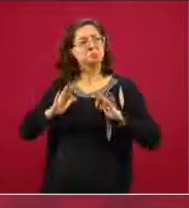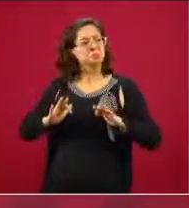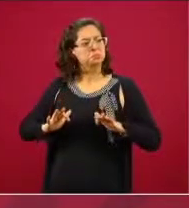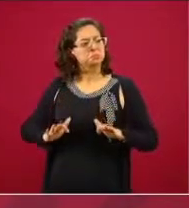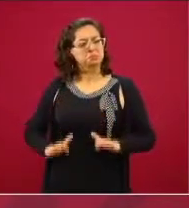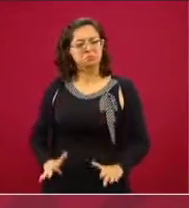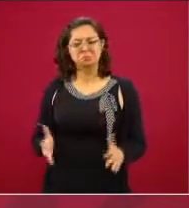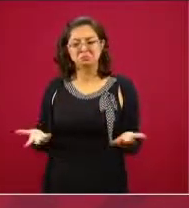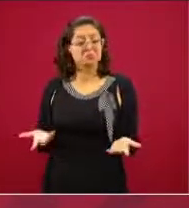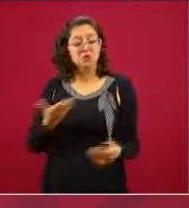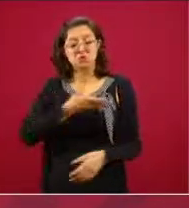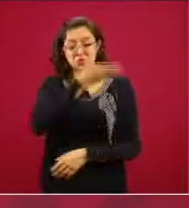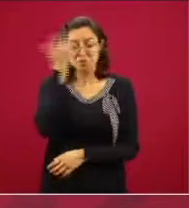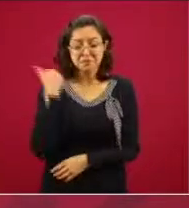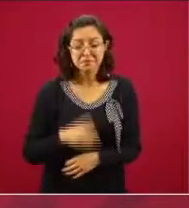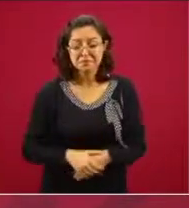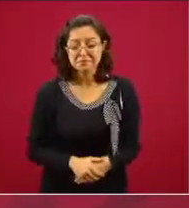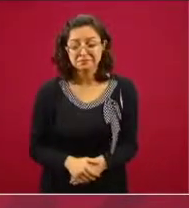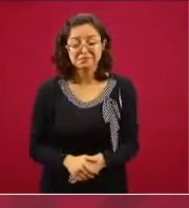ni sabía.